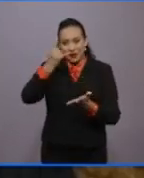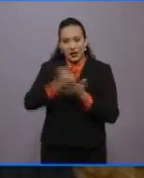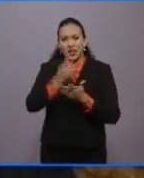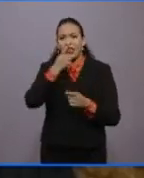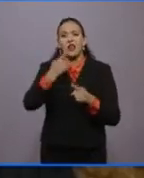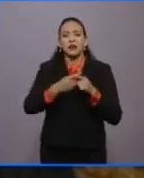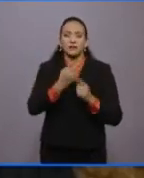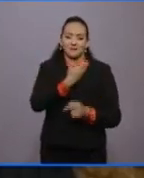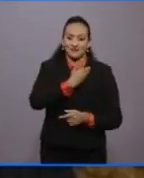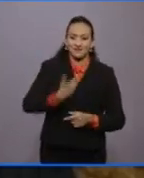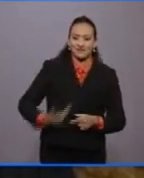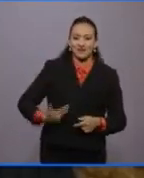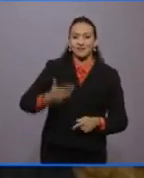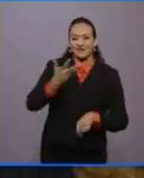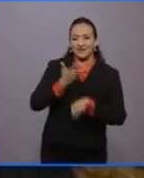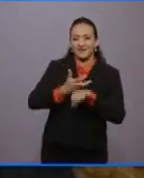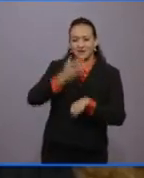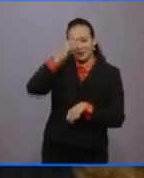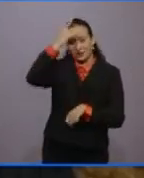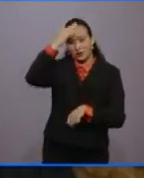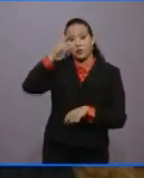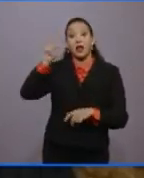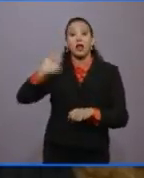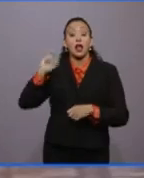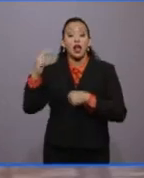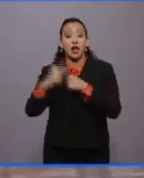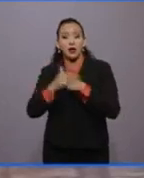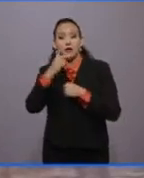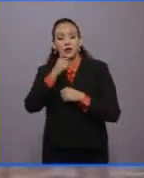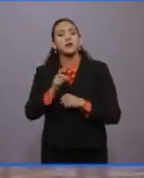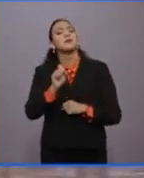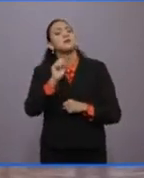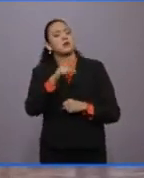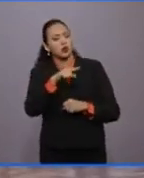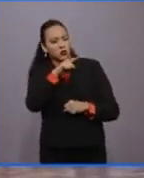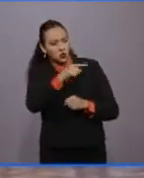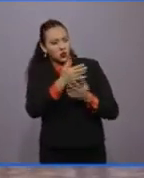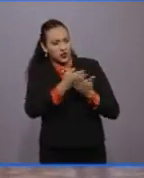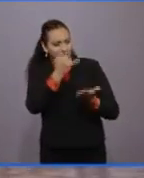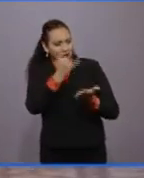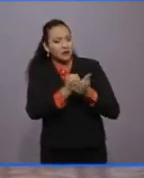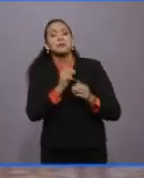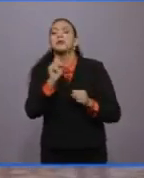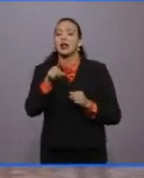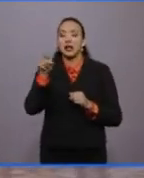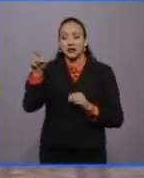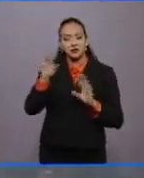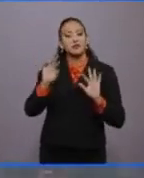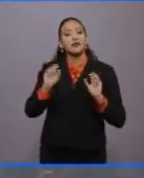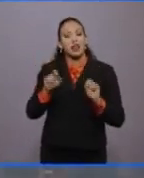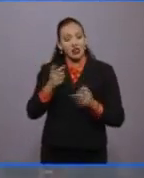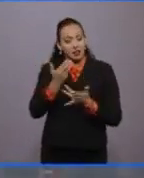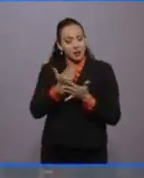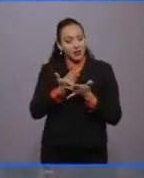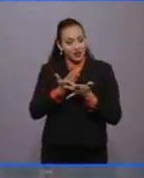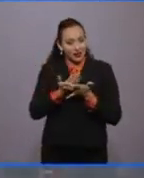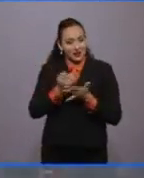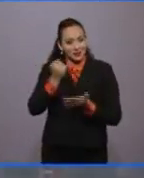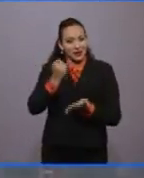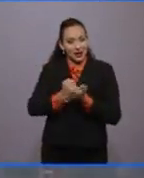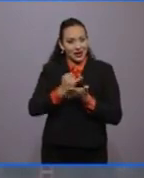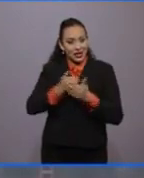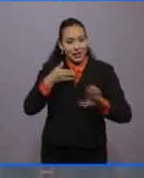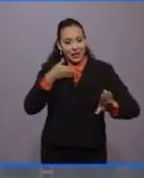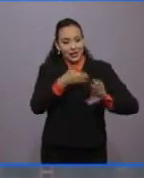nuevos aranceles generalizados, la Unión Europea también pausó las medidas de represalia que había anunciado en contra de los